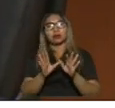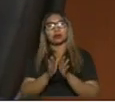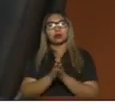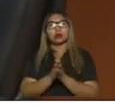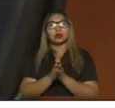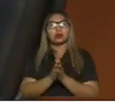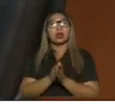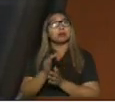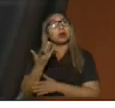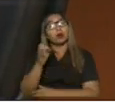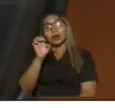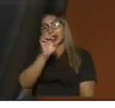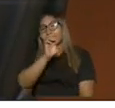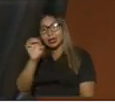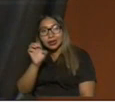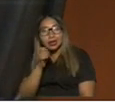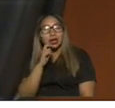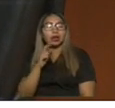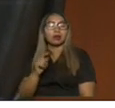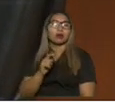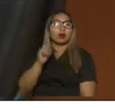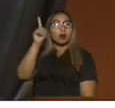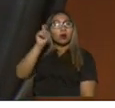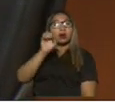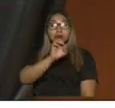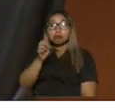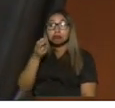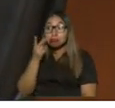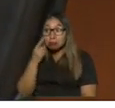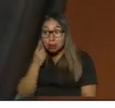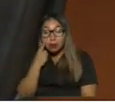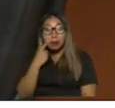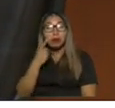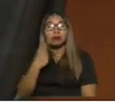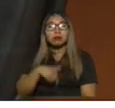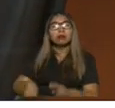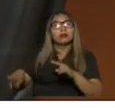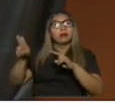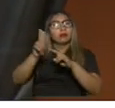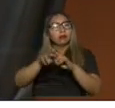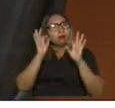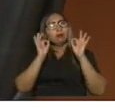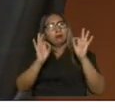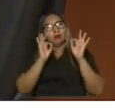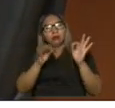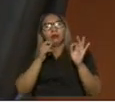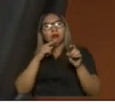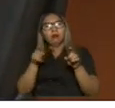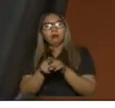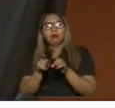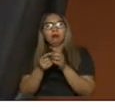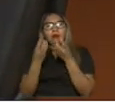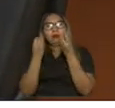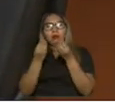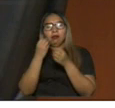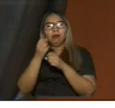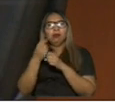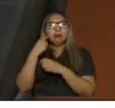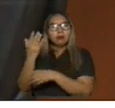en enero, rimbombantes a decirme, vio, lo superamos. Claro, dejando de cobrar el montón que teníamos que haber